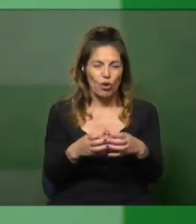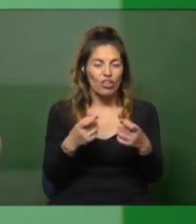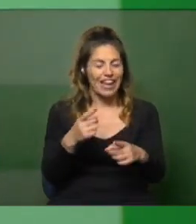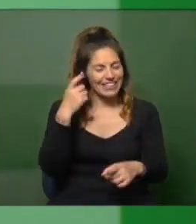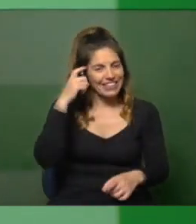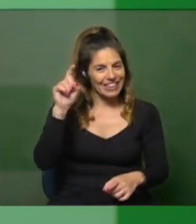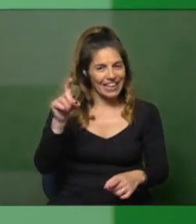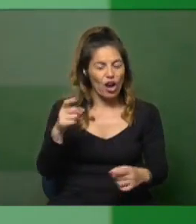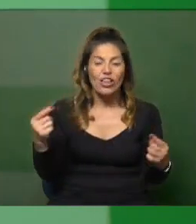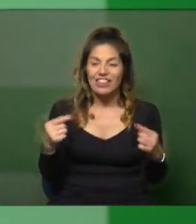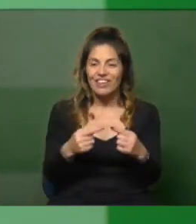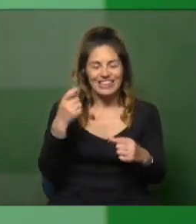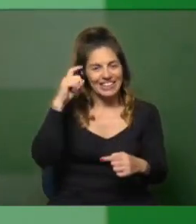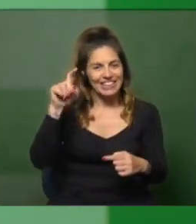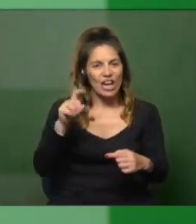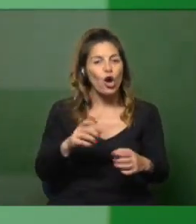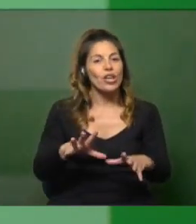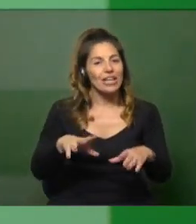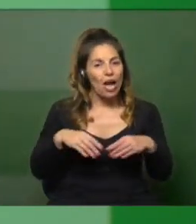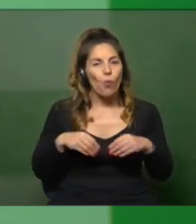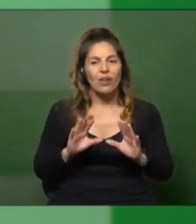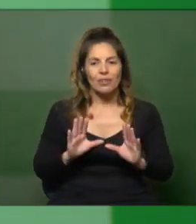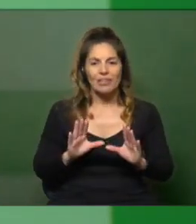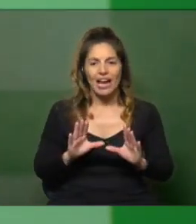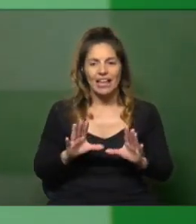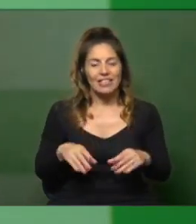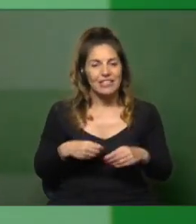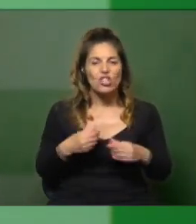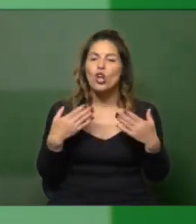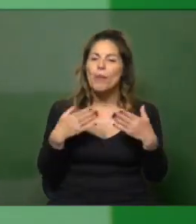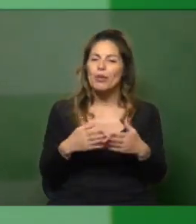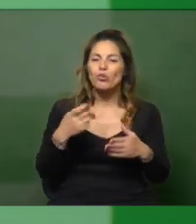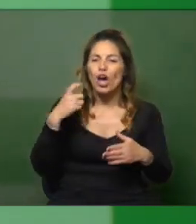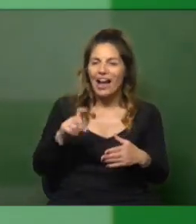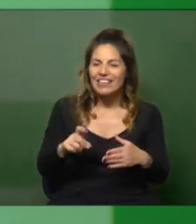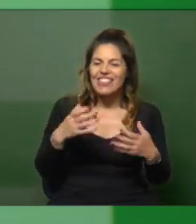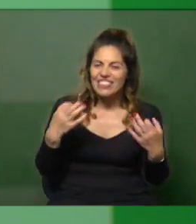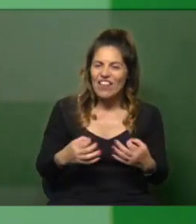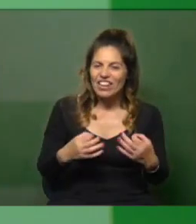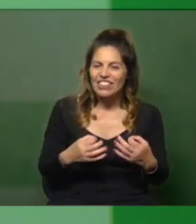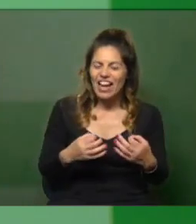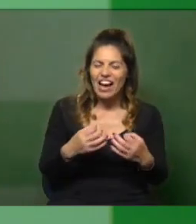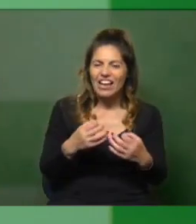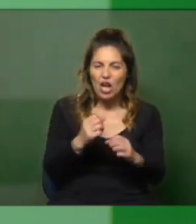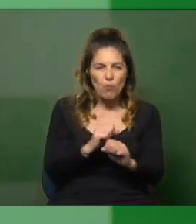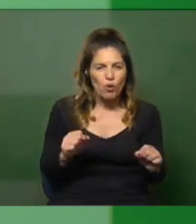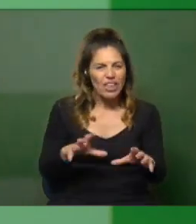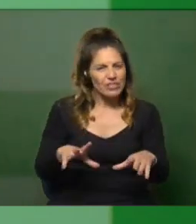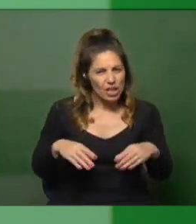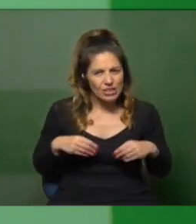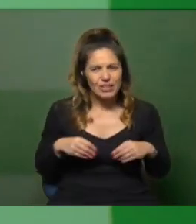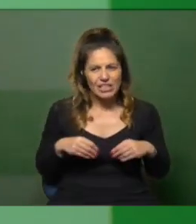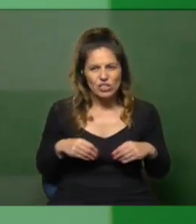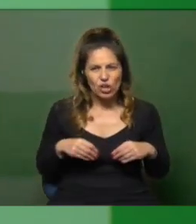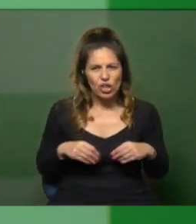ideas con el debate de con la tolerancia yo le pregunto a alguien si sinceramente cree que puede haber tolerancia